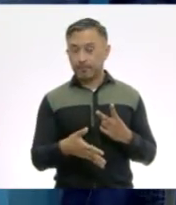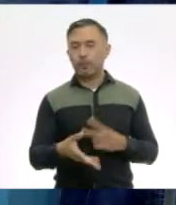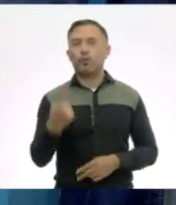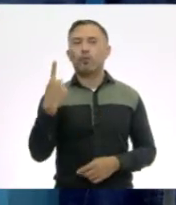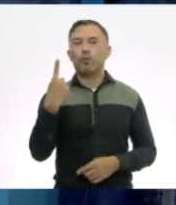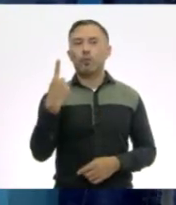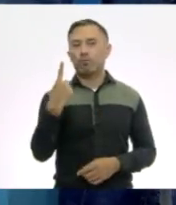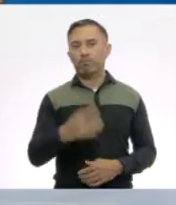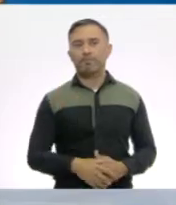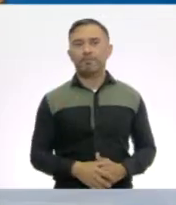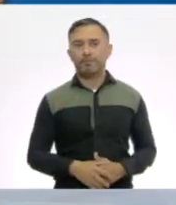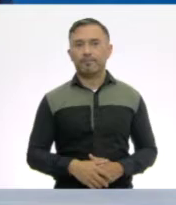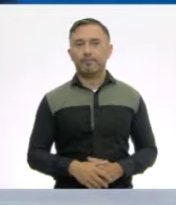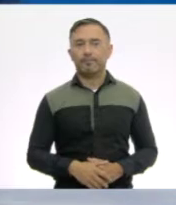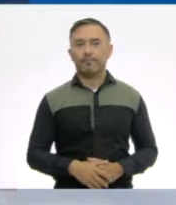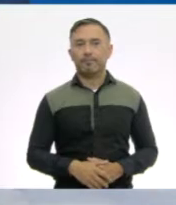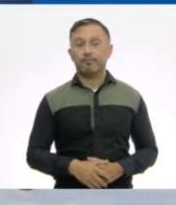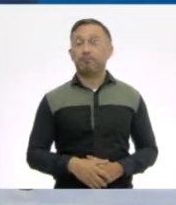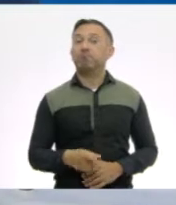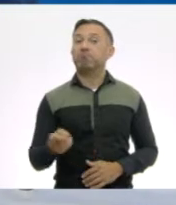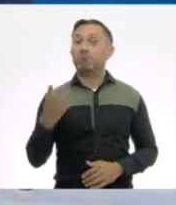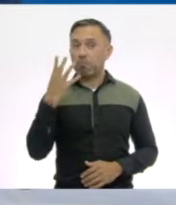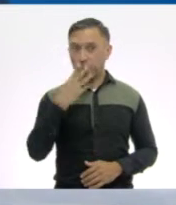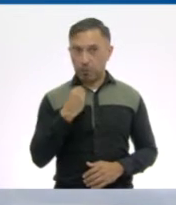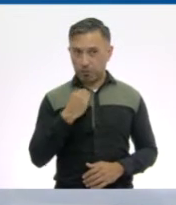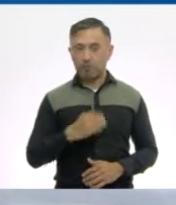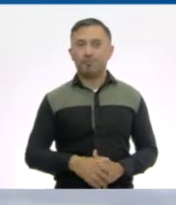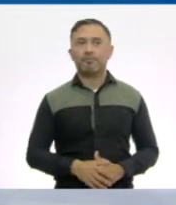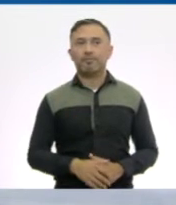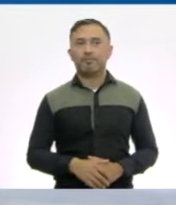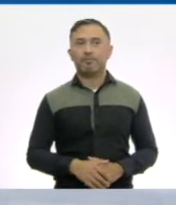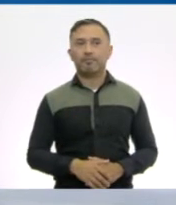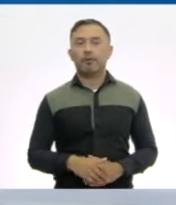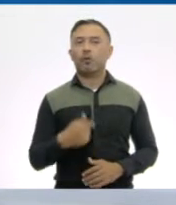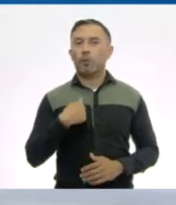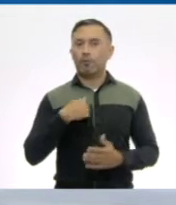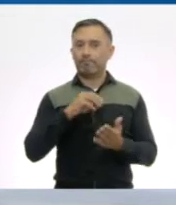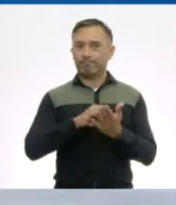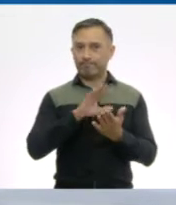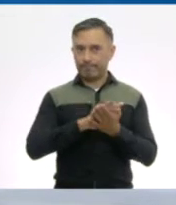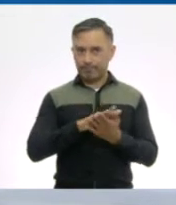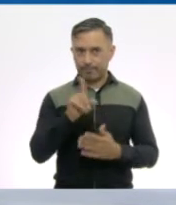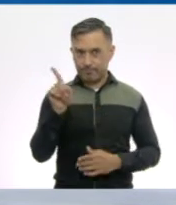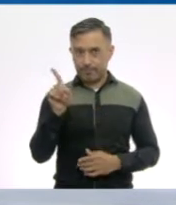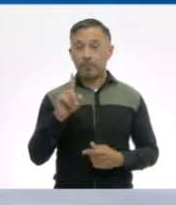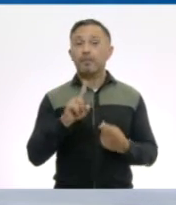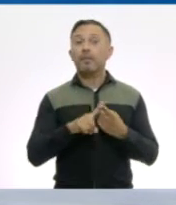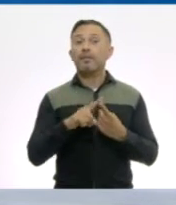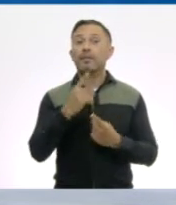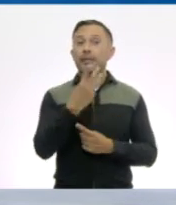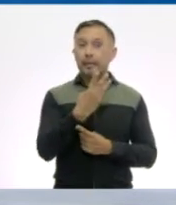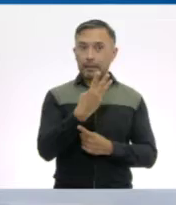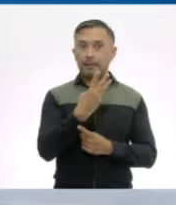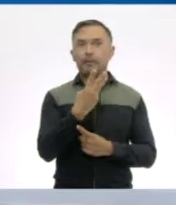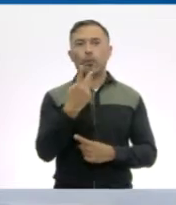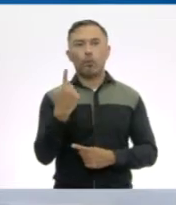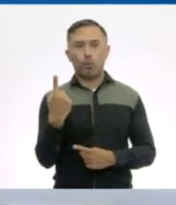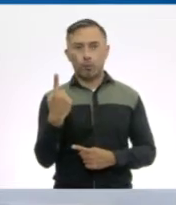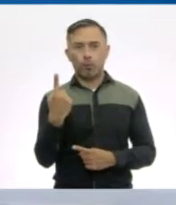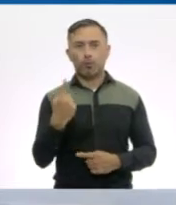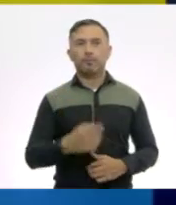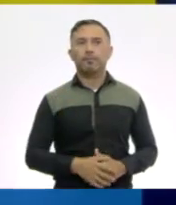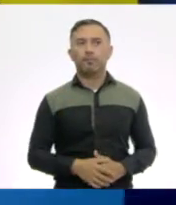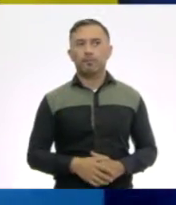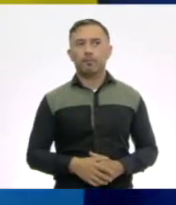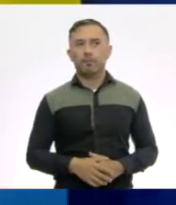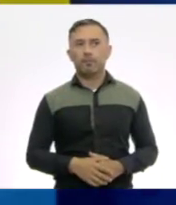1. 1. Ahí, muy bonito el 1. Entonces anoto el 3 y el 1.